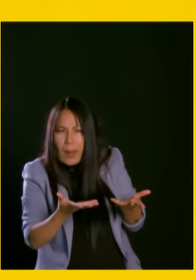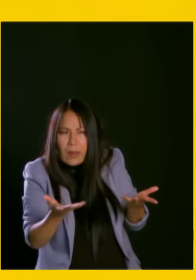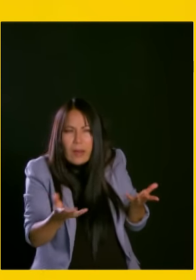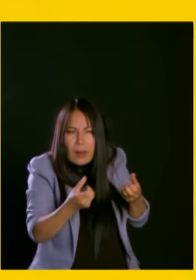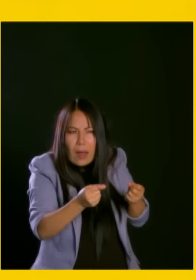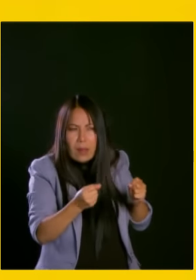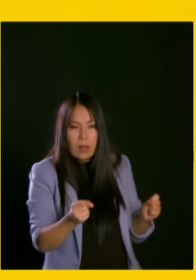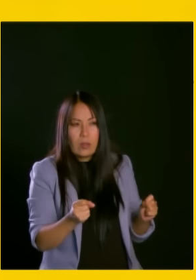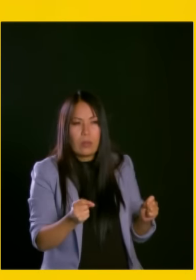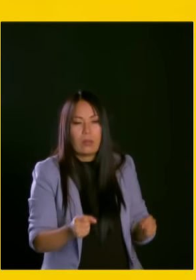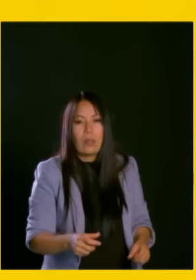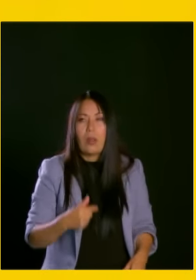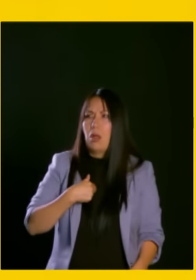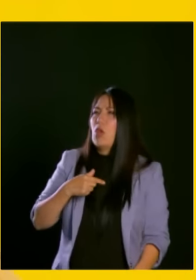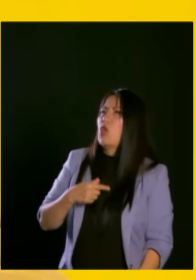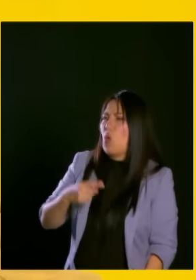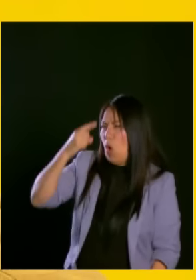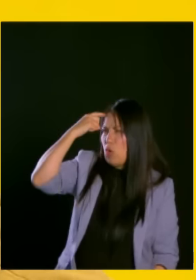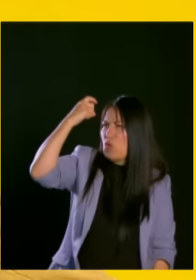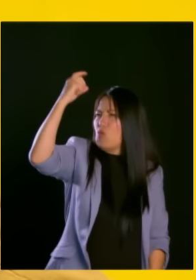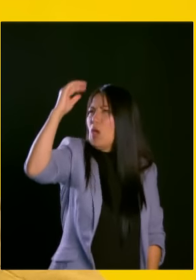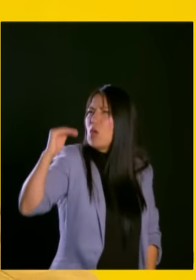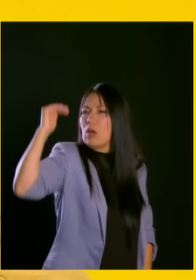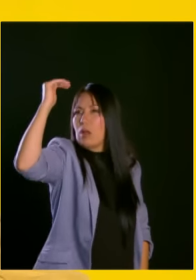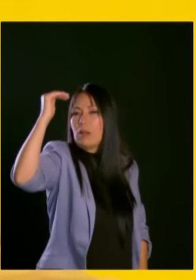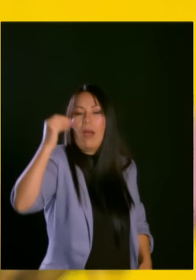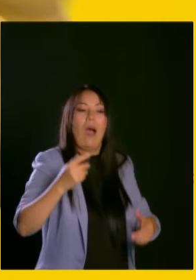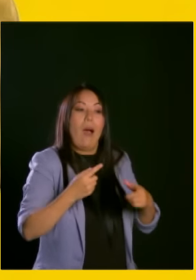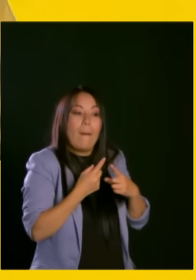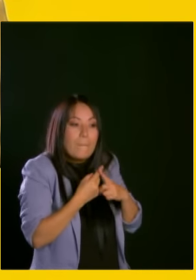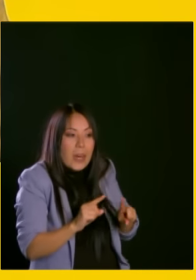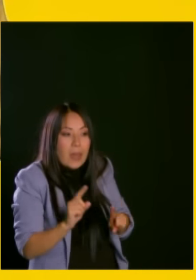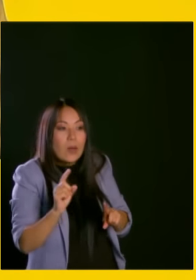No, es que hay que soñar en grande. Sí, pero hay que empezar en pequeño.